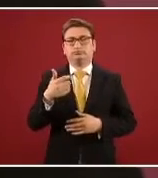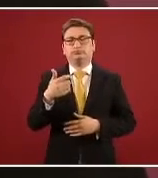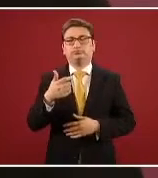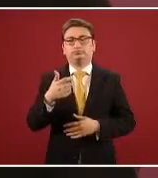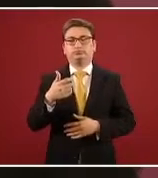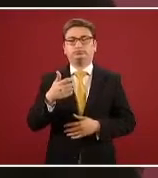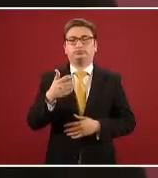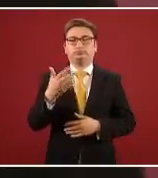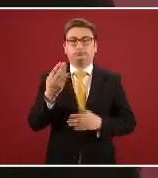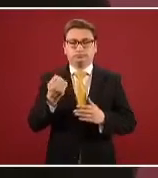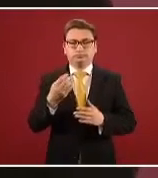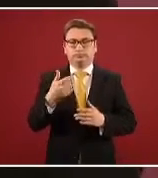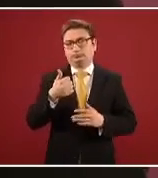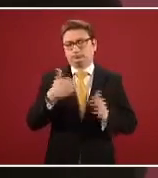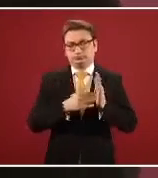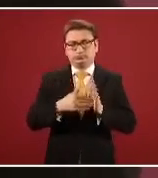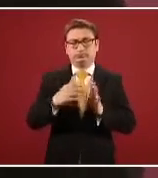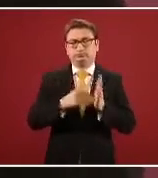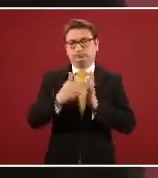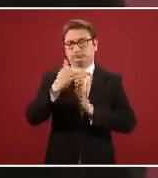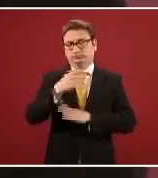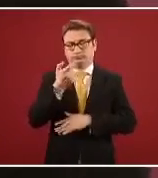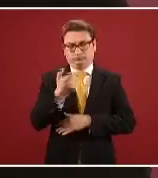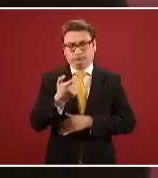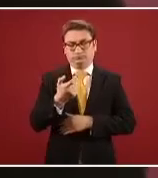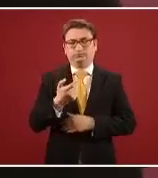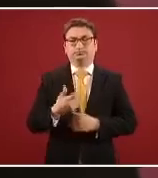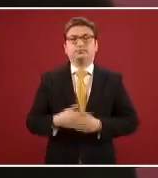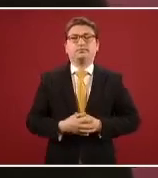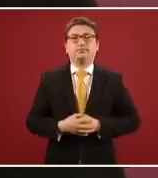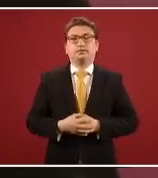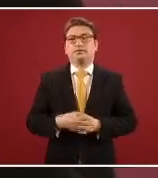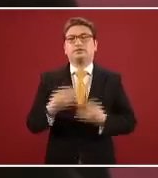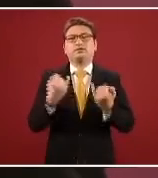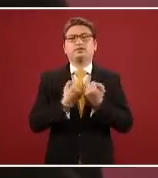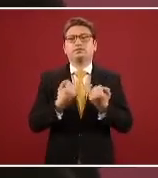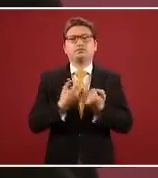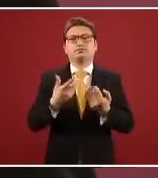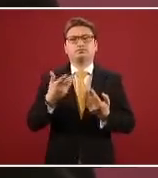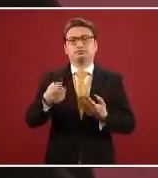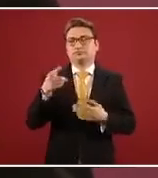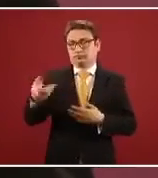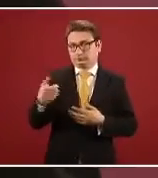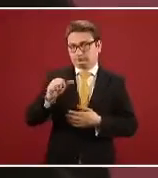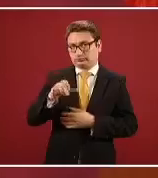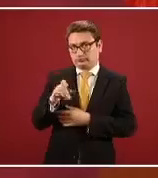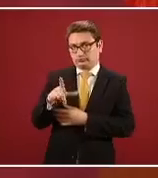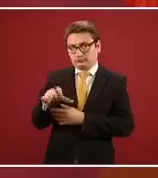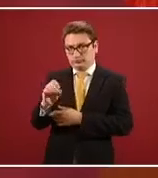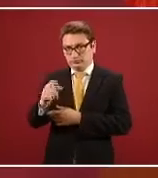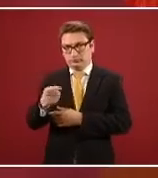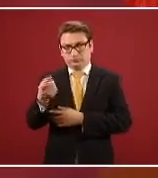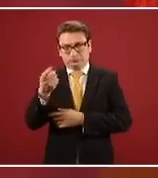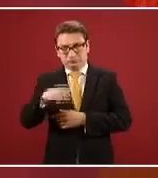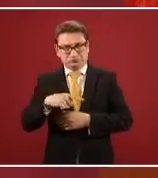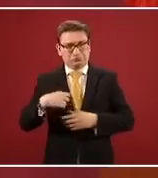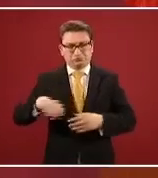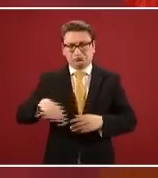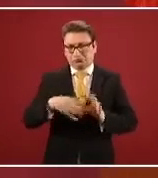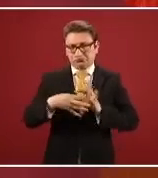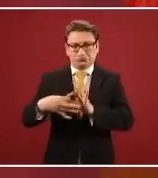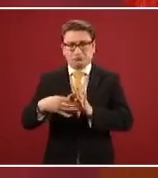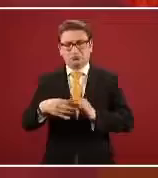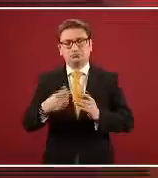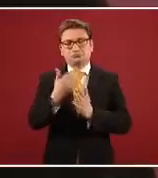millones de pesos, y la estrategia del señor presidente de la República permitió disminuir